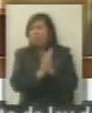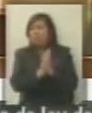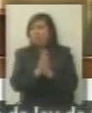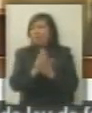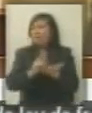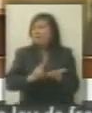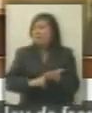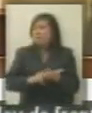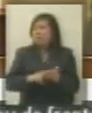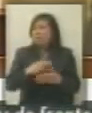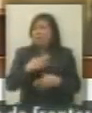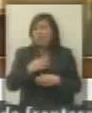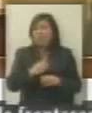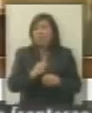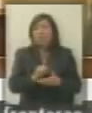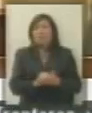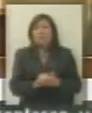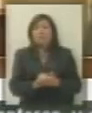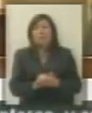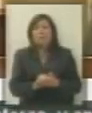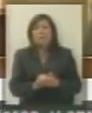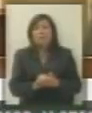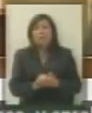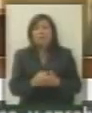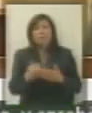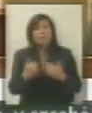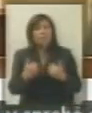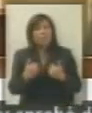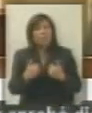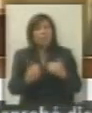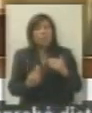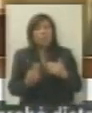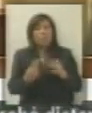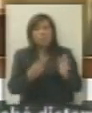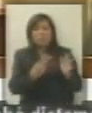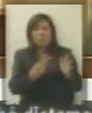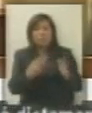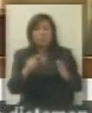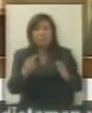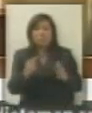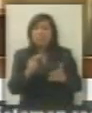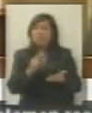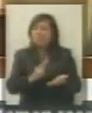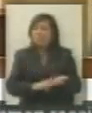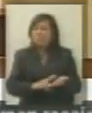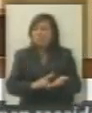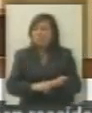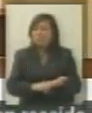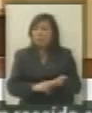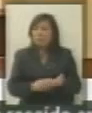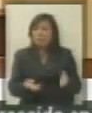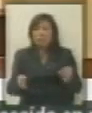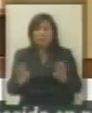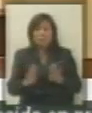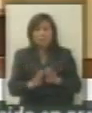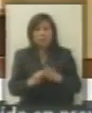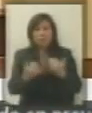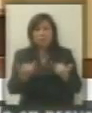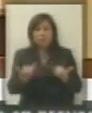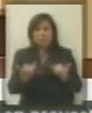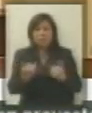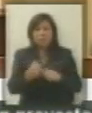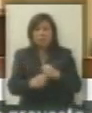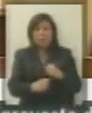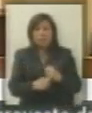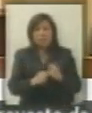de salud, por lo cual estimamos tener 12.700.000 asegurados al cierre del presente año.